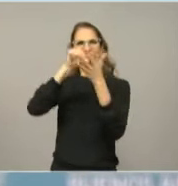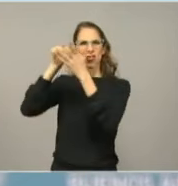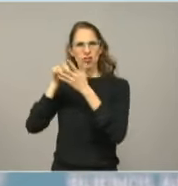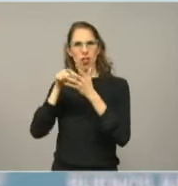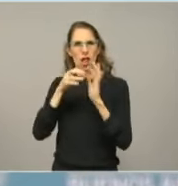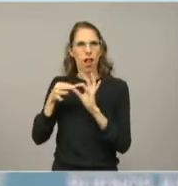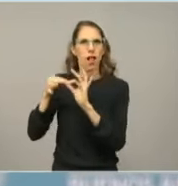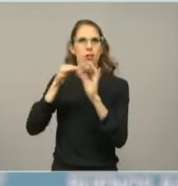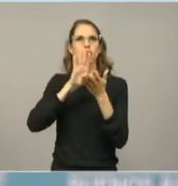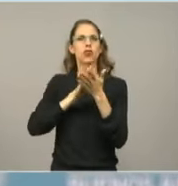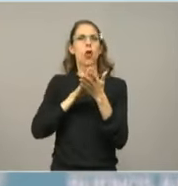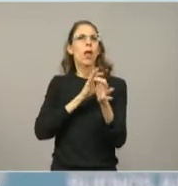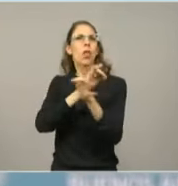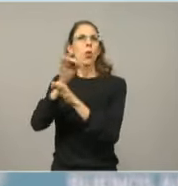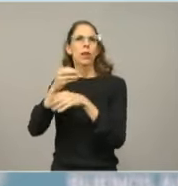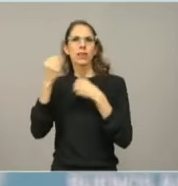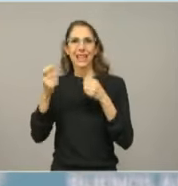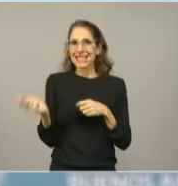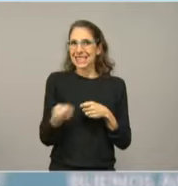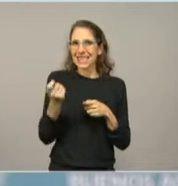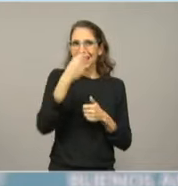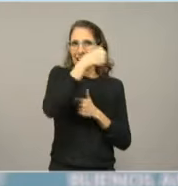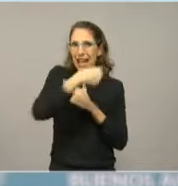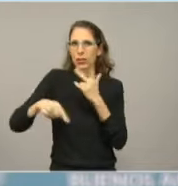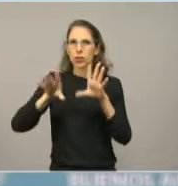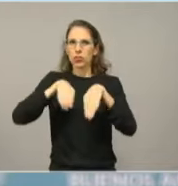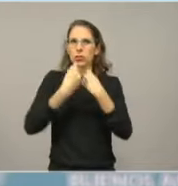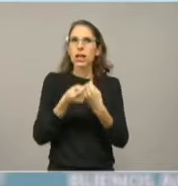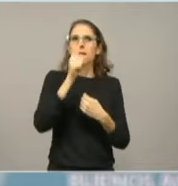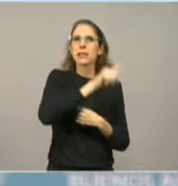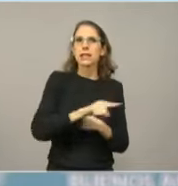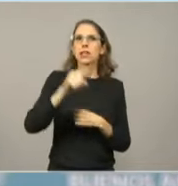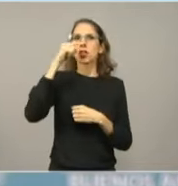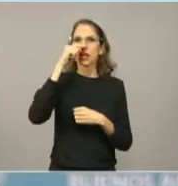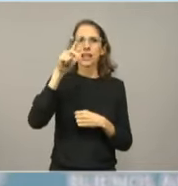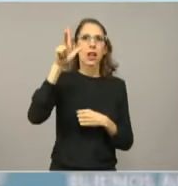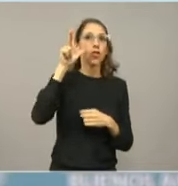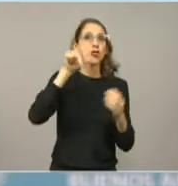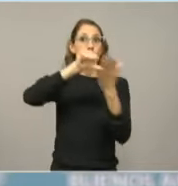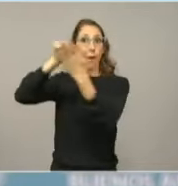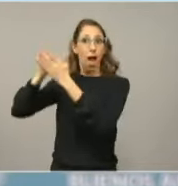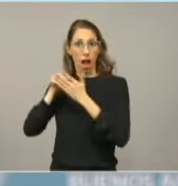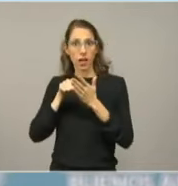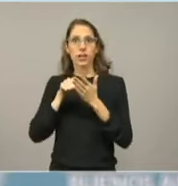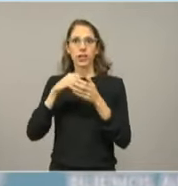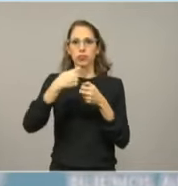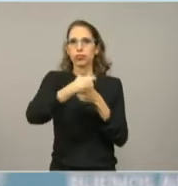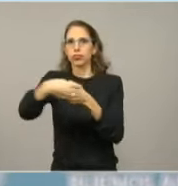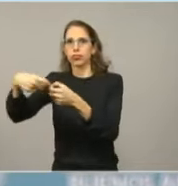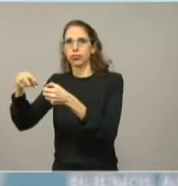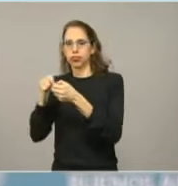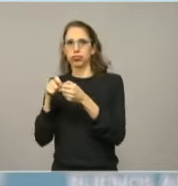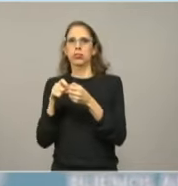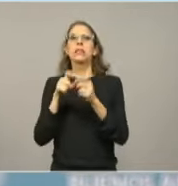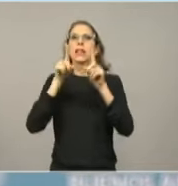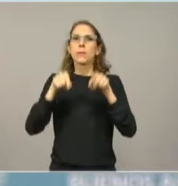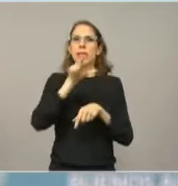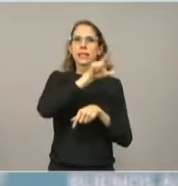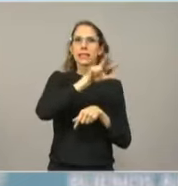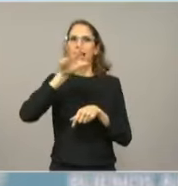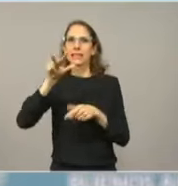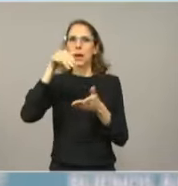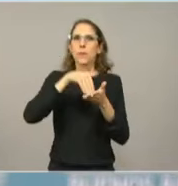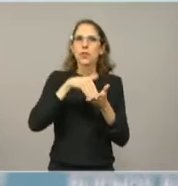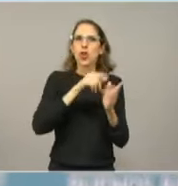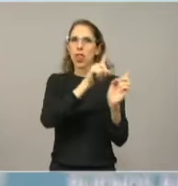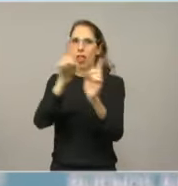sindicales de digo exactamente 178 países del Mundo eh nuclea 33 millones de de docentes